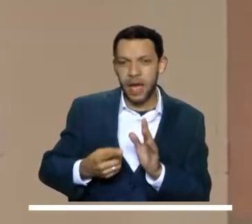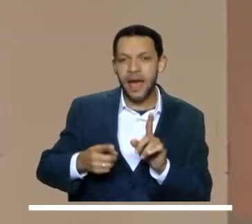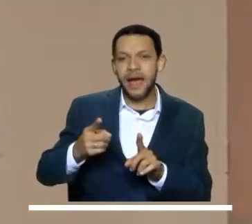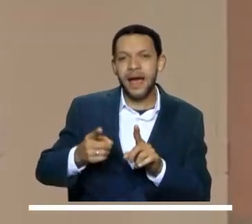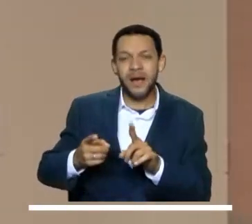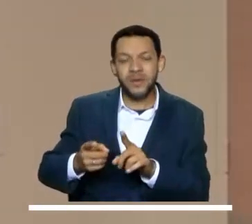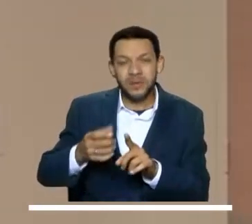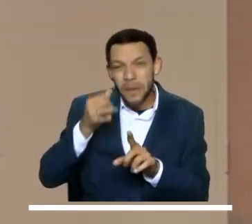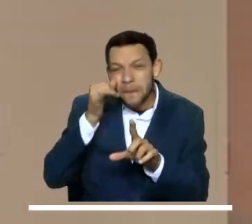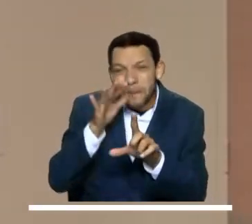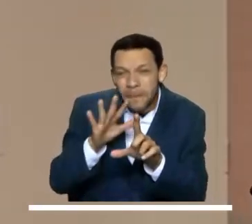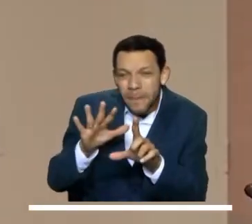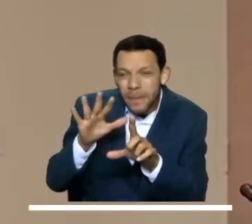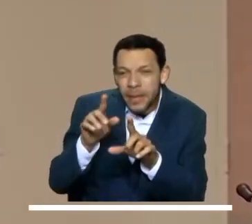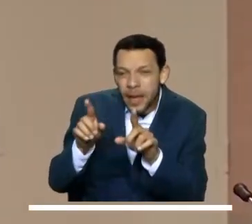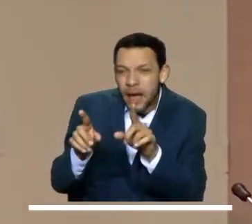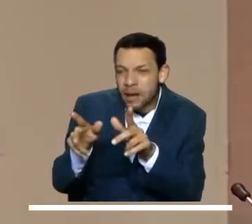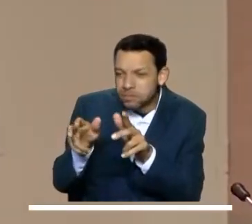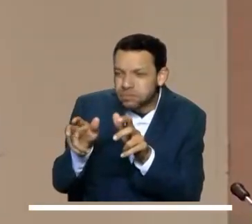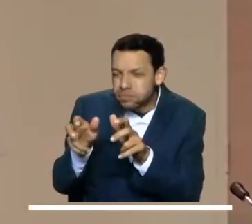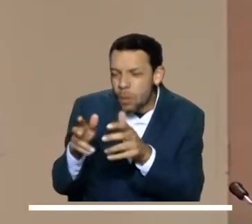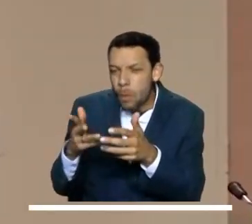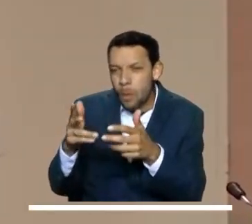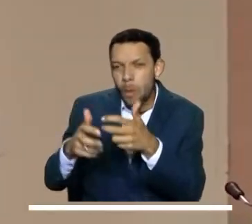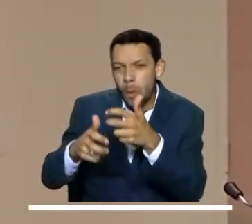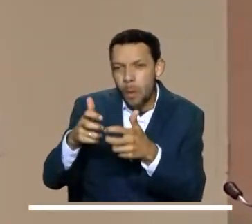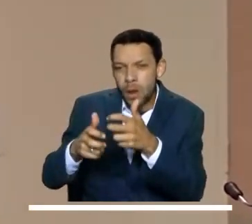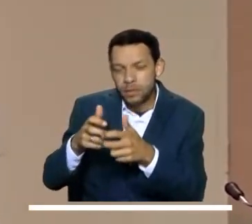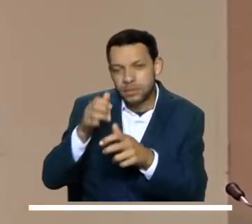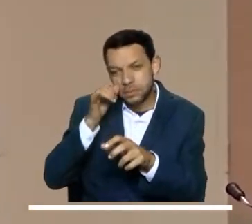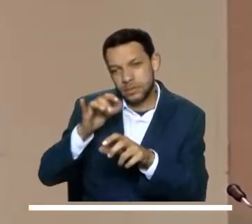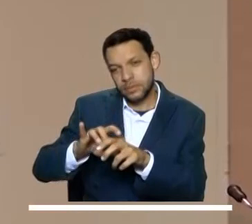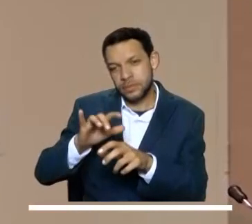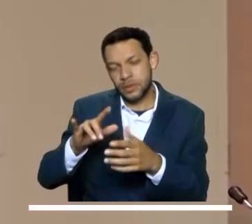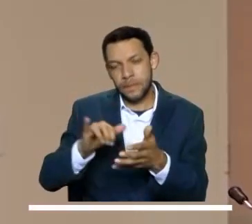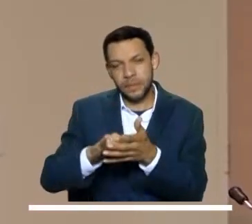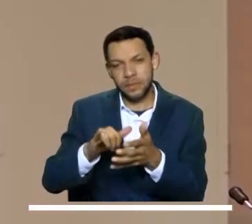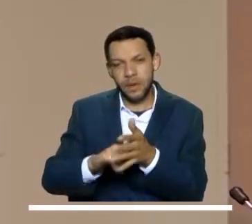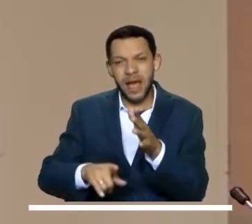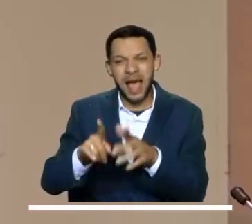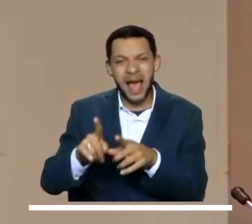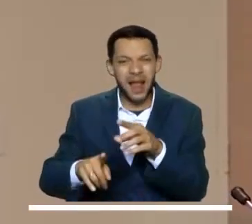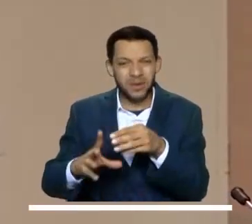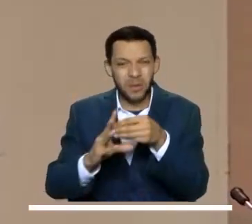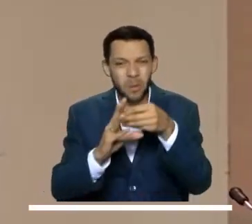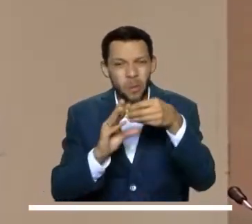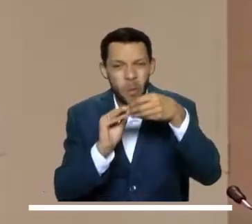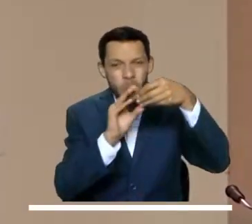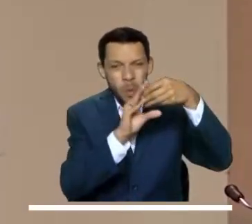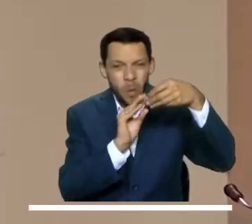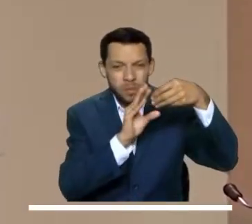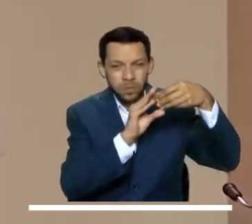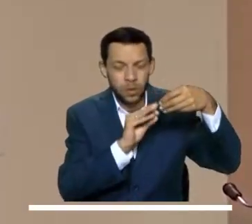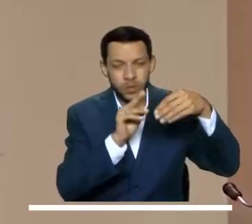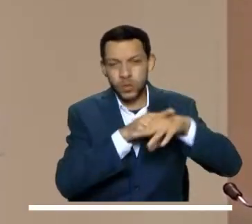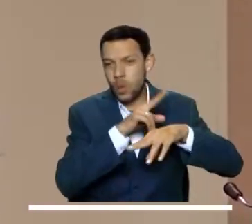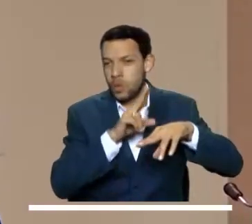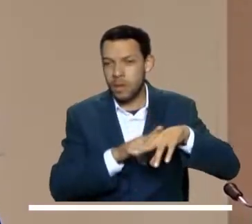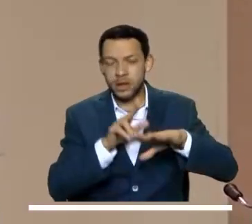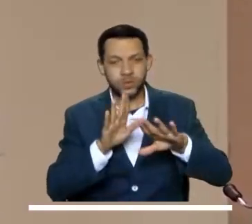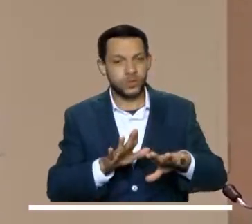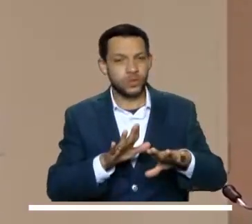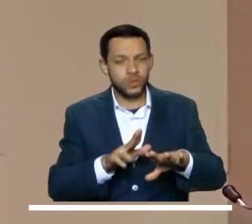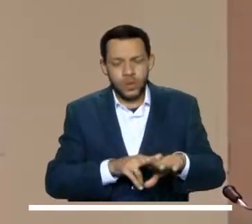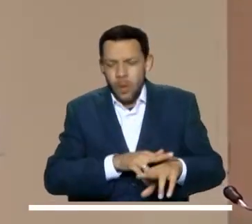en el papel higiénico cuando hace su deposición. Entonces es una enfermedad hemorroidal. El resto del examen fue completamente normal, sí le